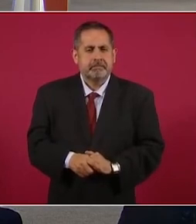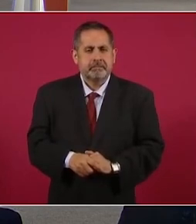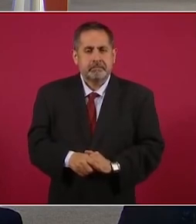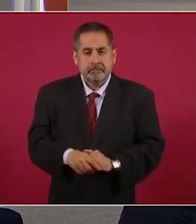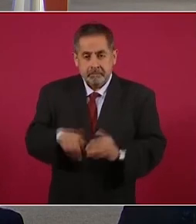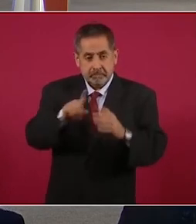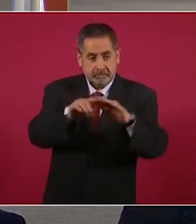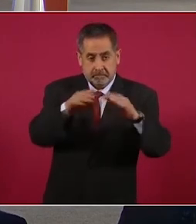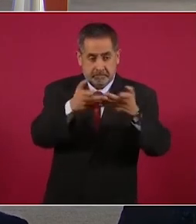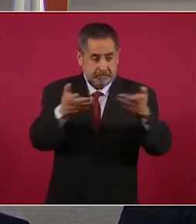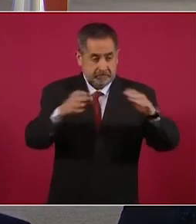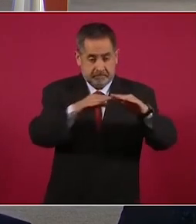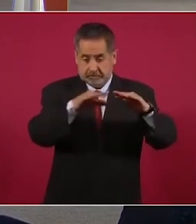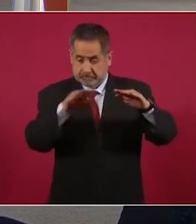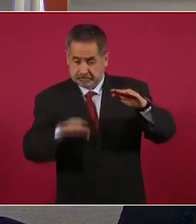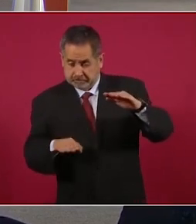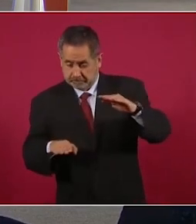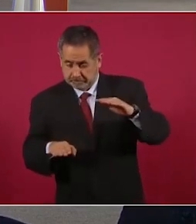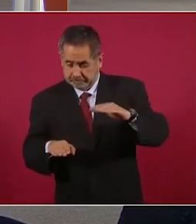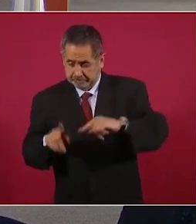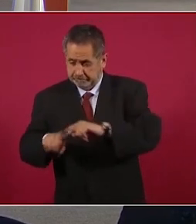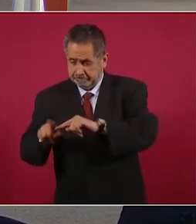Construido.